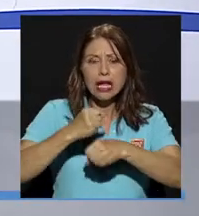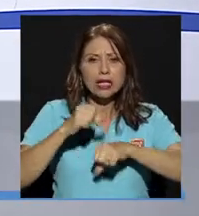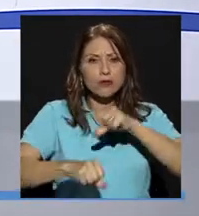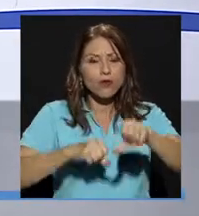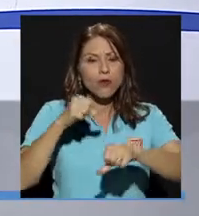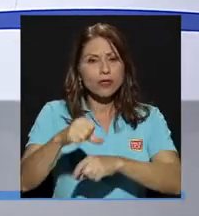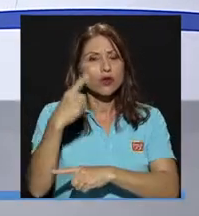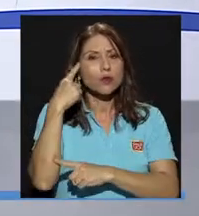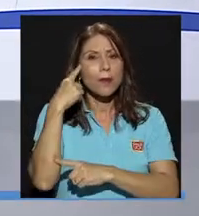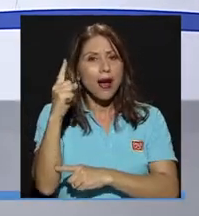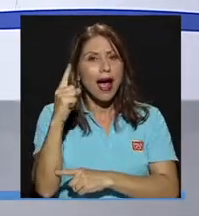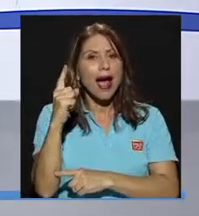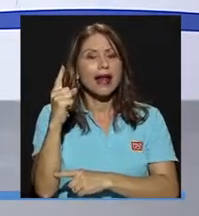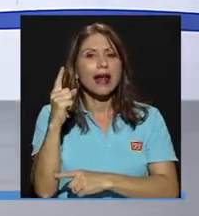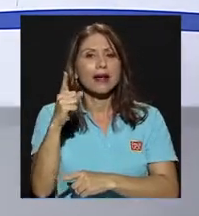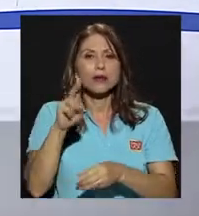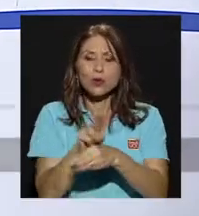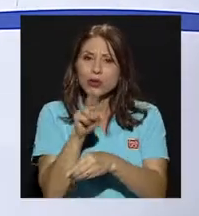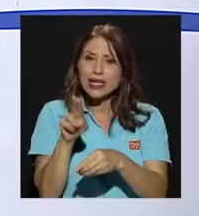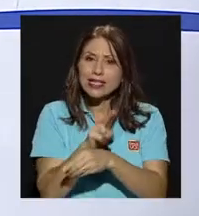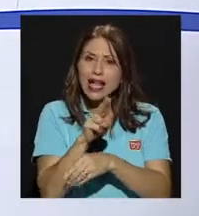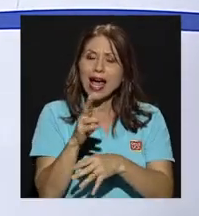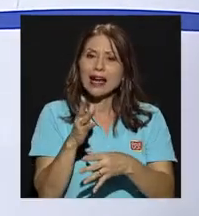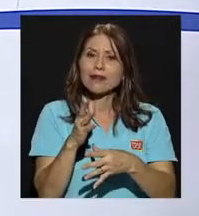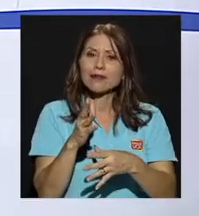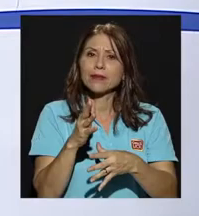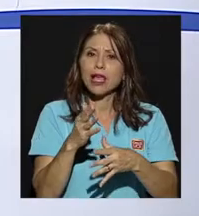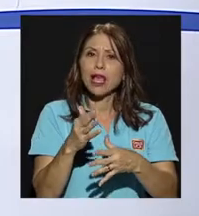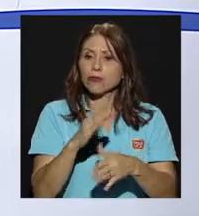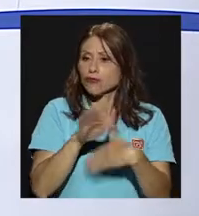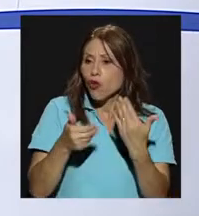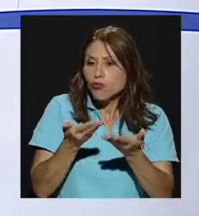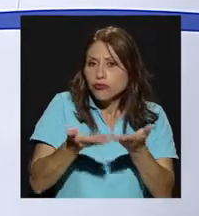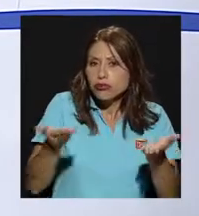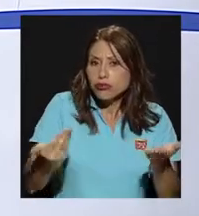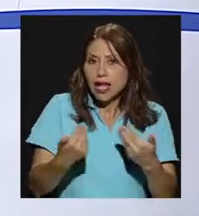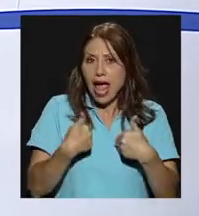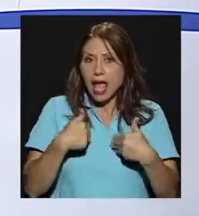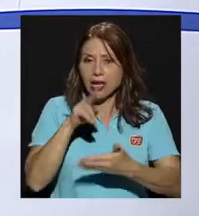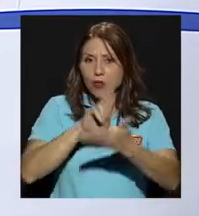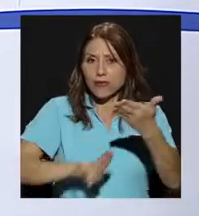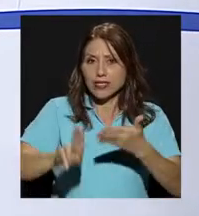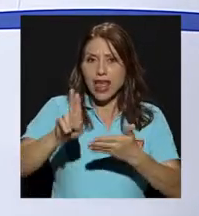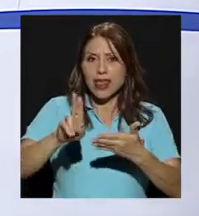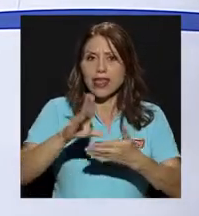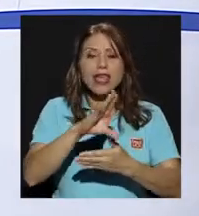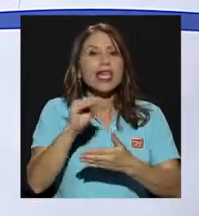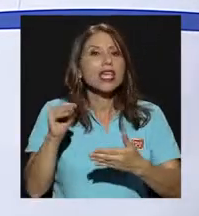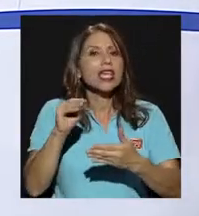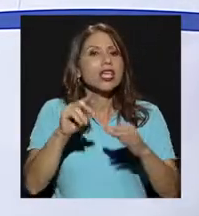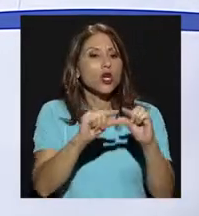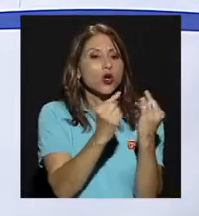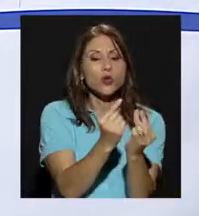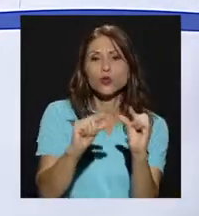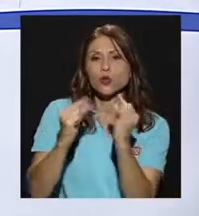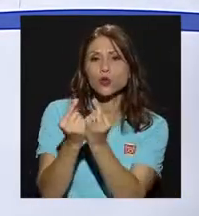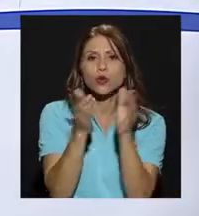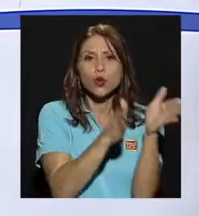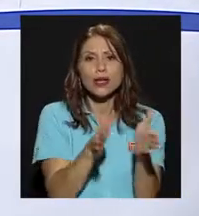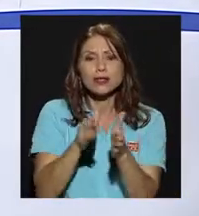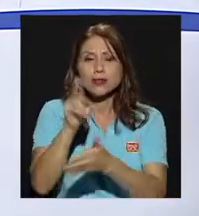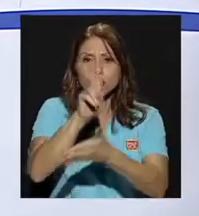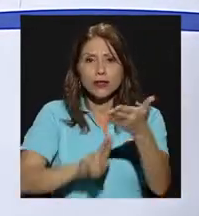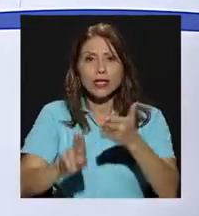para que utilizar la infraestructura que hay en la universidad y los grupos que hay organizados en la universidad, por